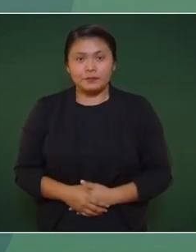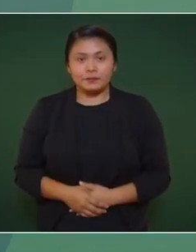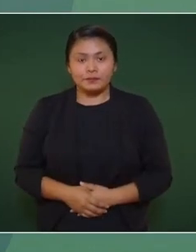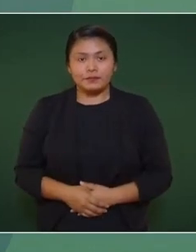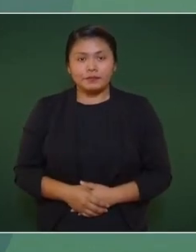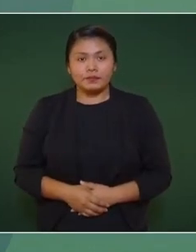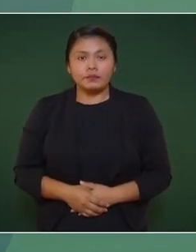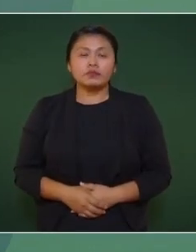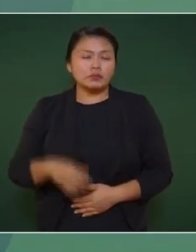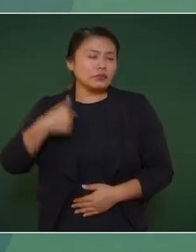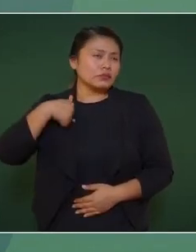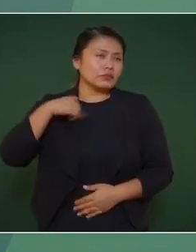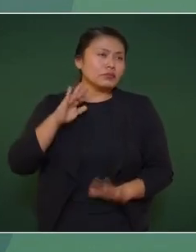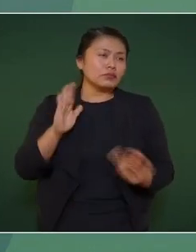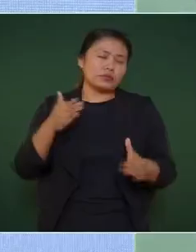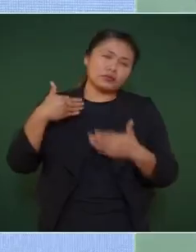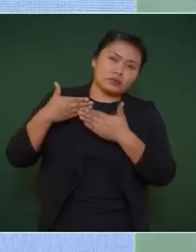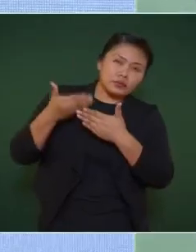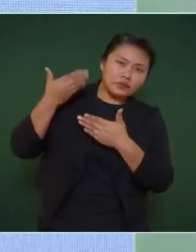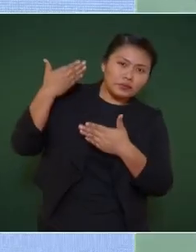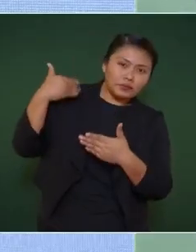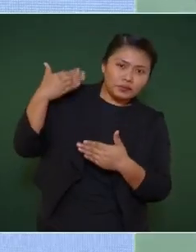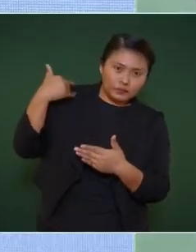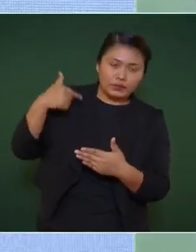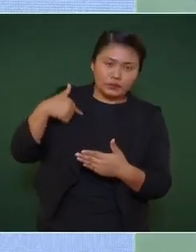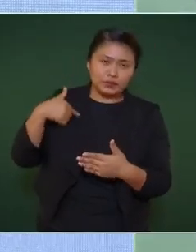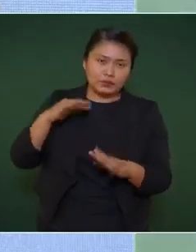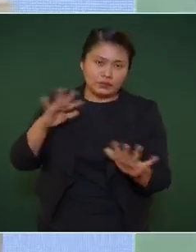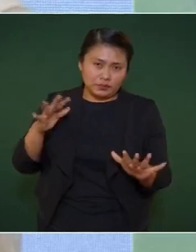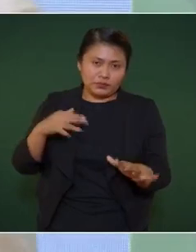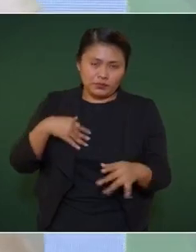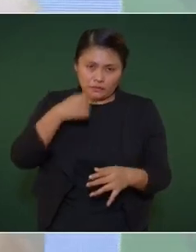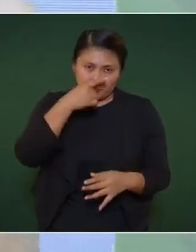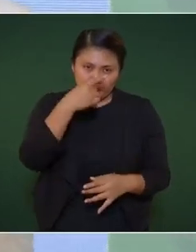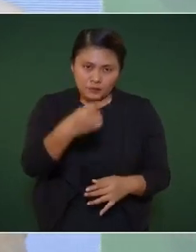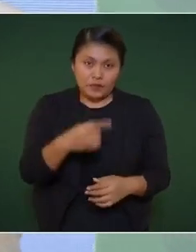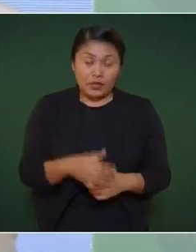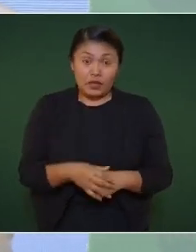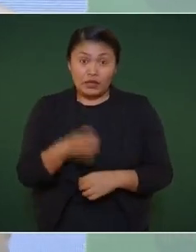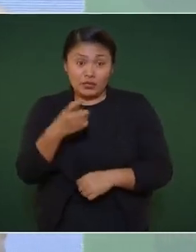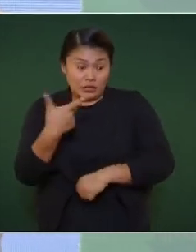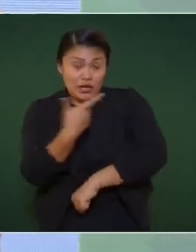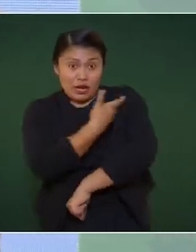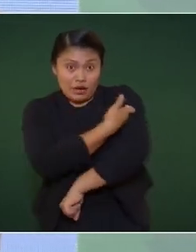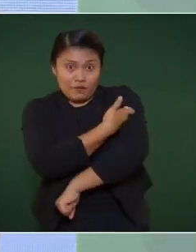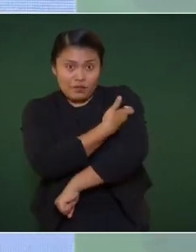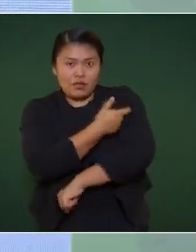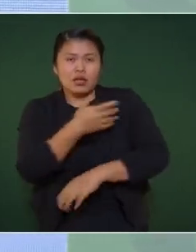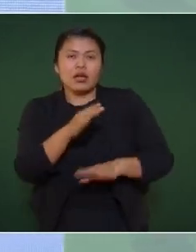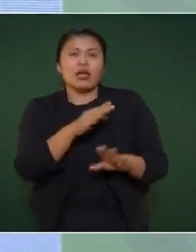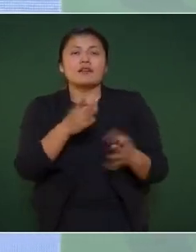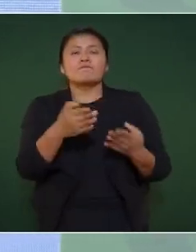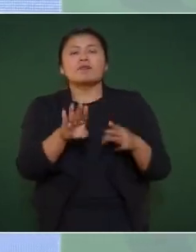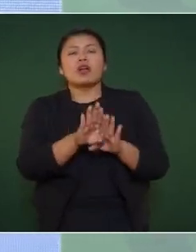ya lo he dicho en otras ocasiones, la vacuna contra la viruela